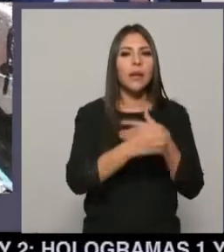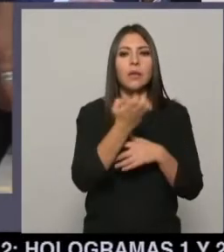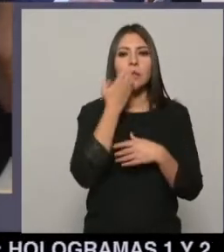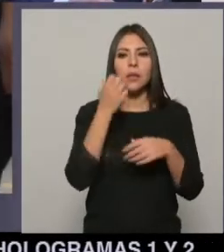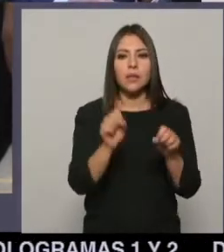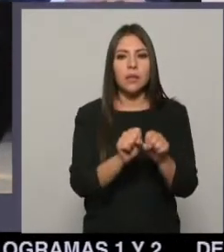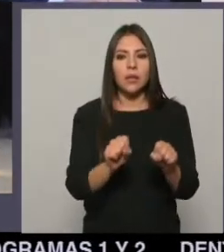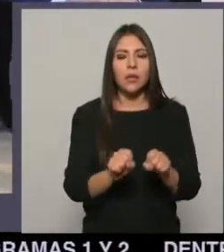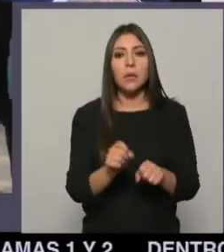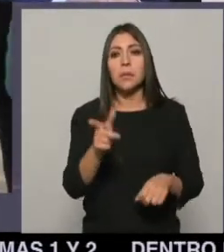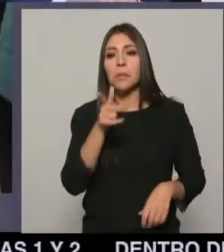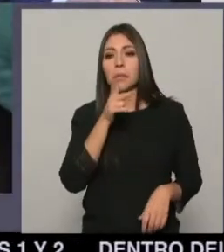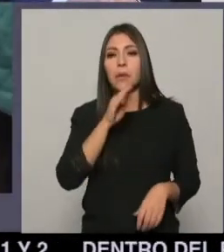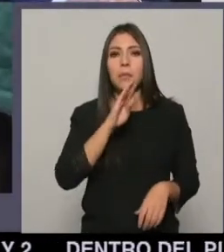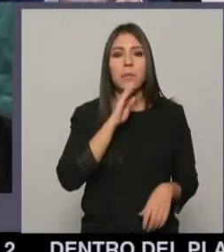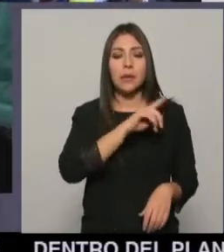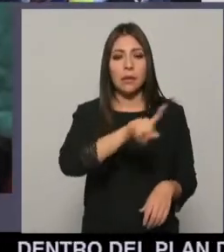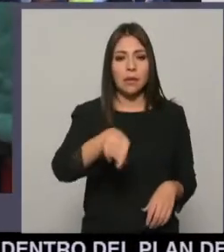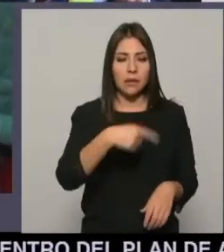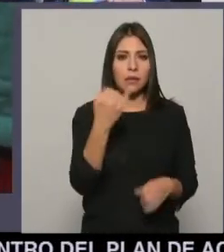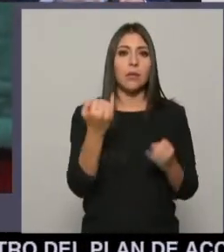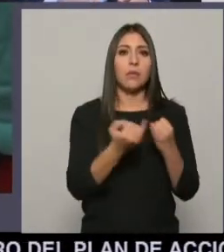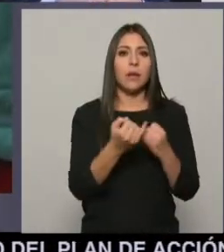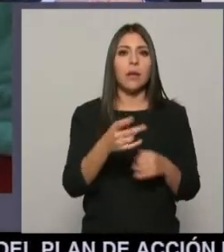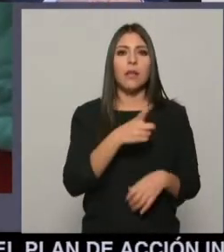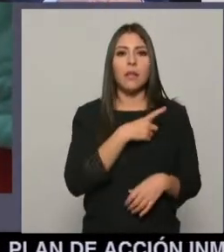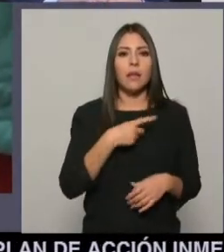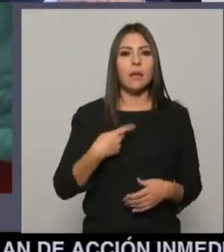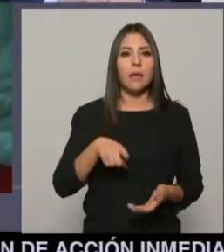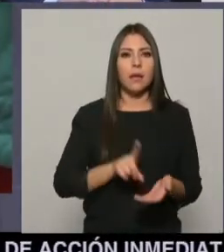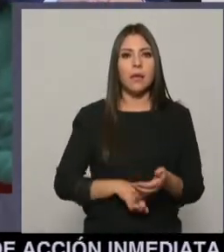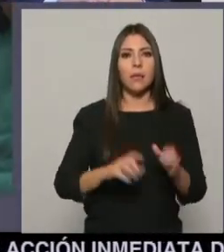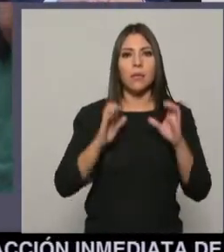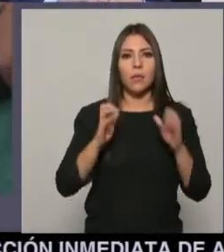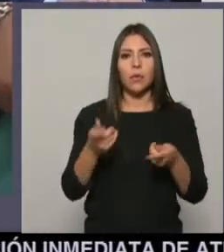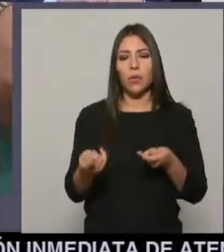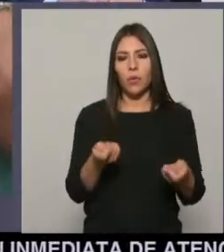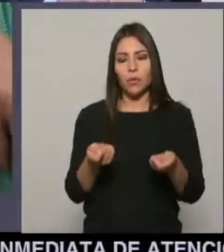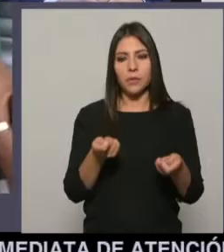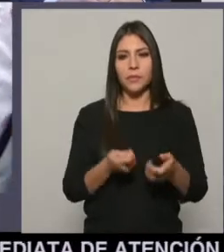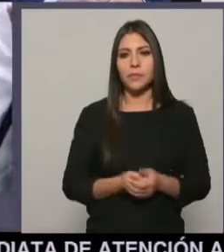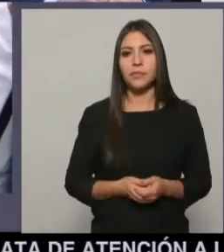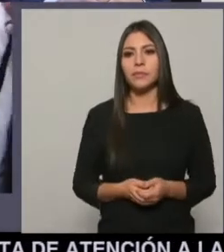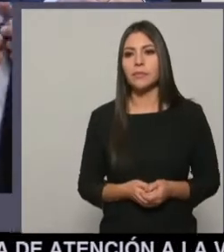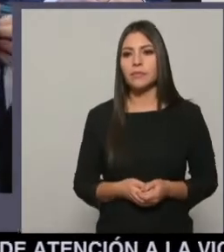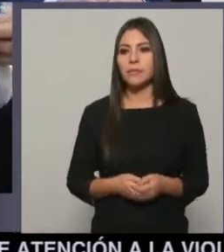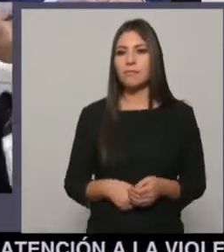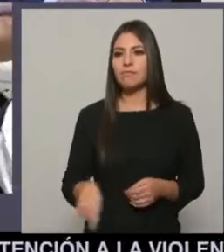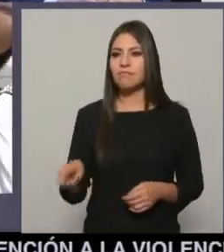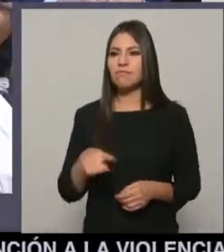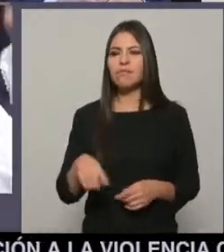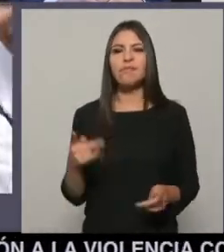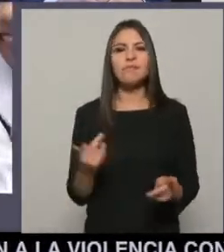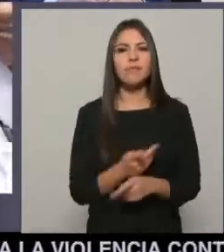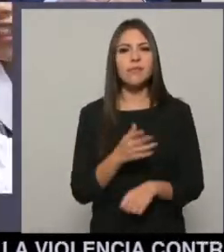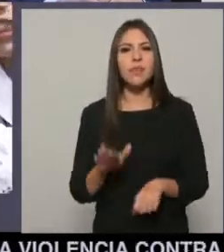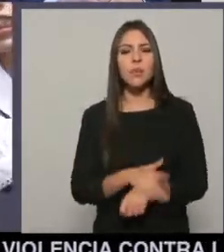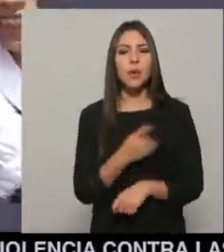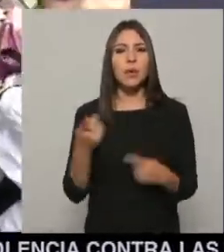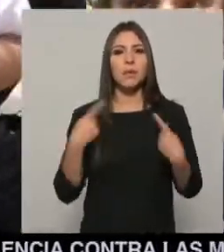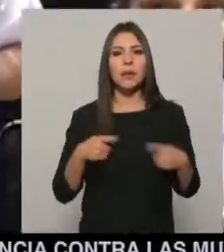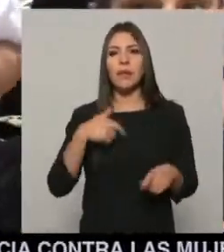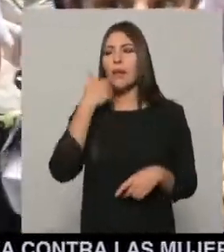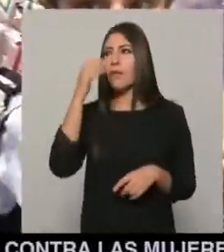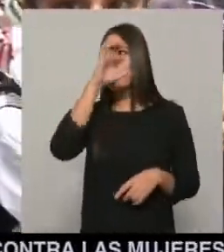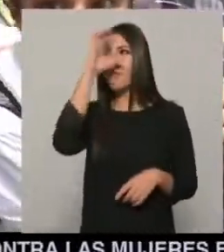y los padres de familia también que controlen más. ¿Qué será lo que ocurre? ¿Por qué hay esta necesidad de muchas personas de subir fotos de